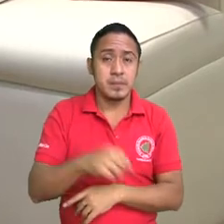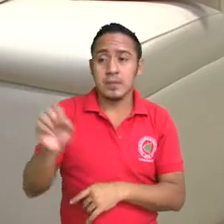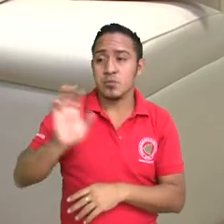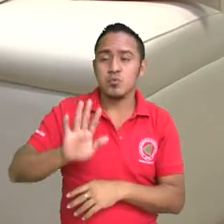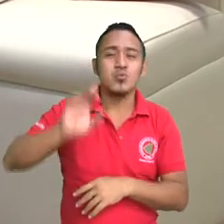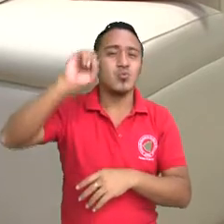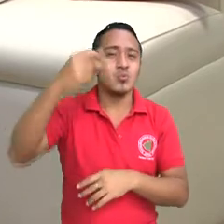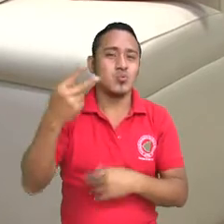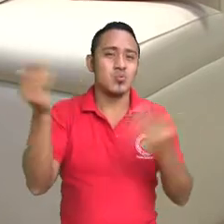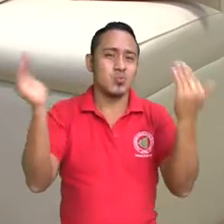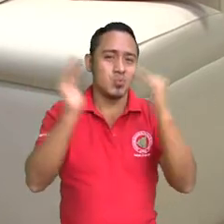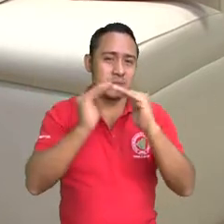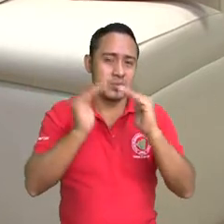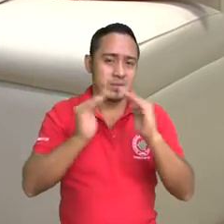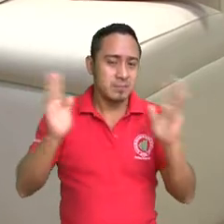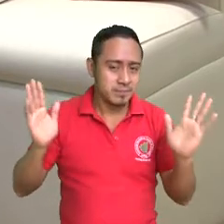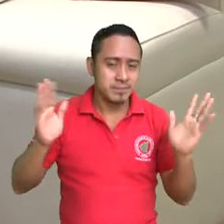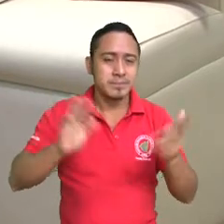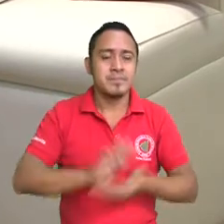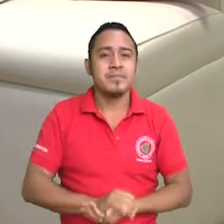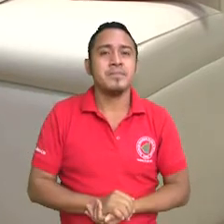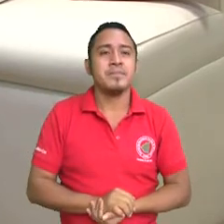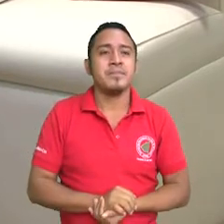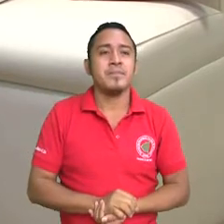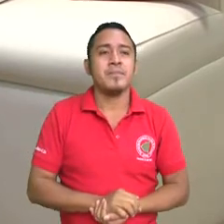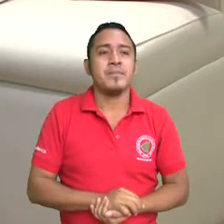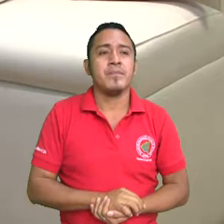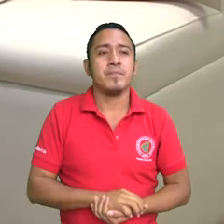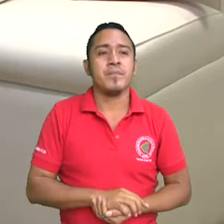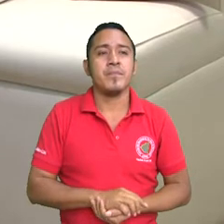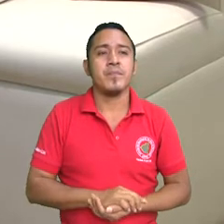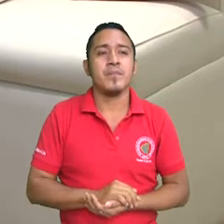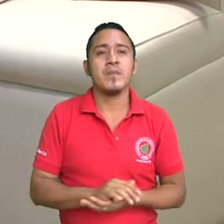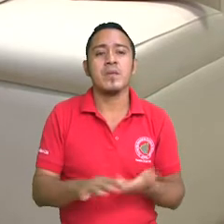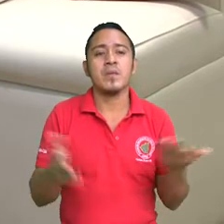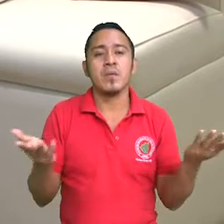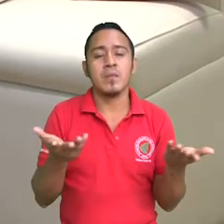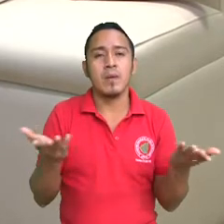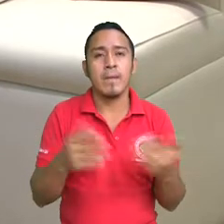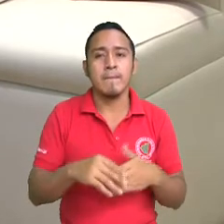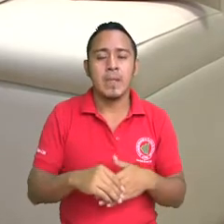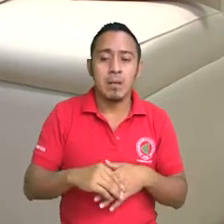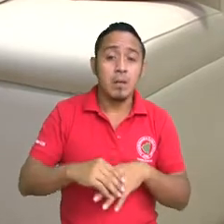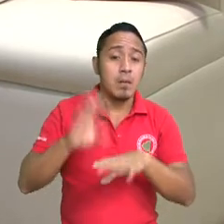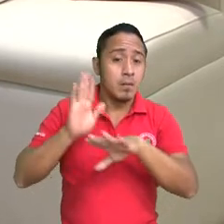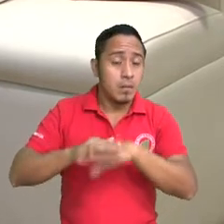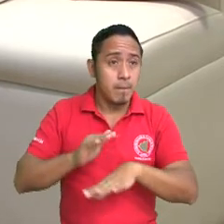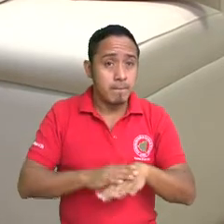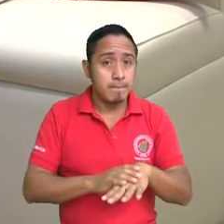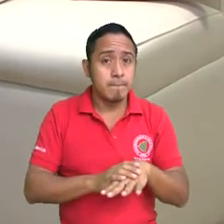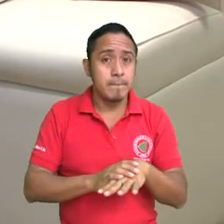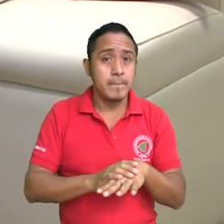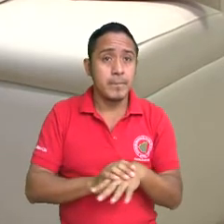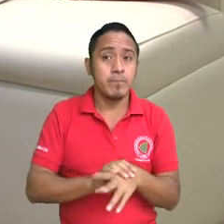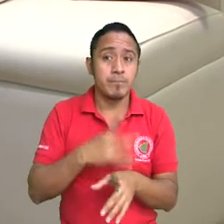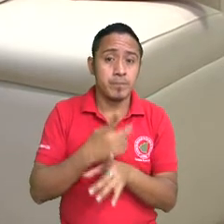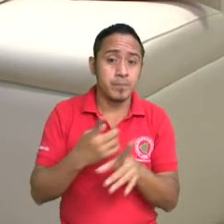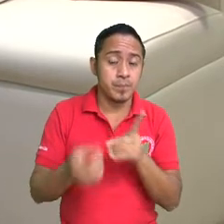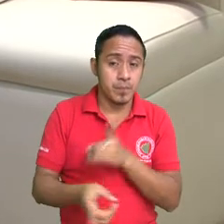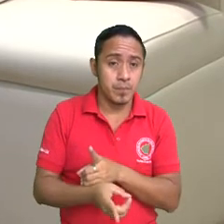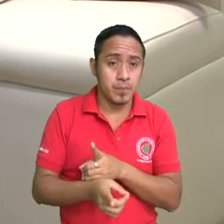hogar, como se dice popularmente. ¿Qué señales, qué alerta debemos de